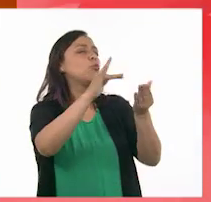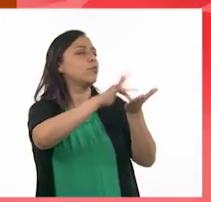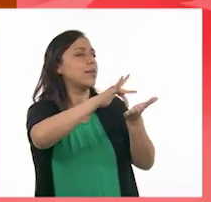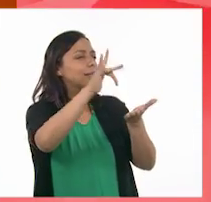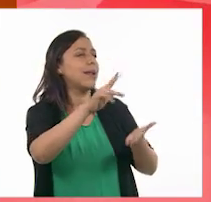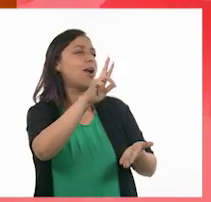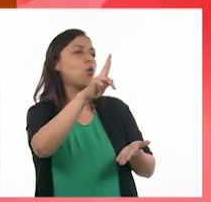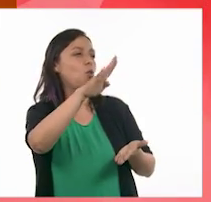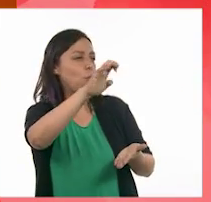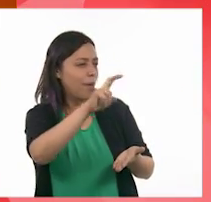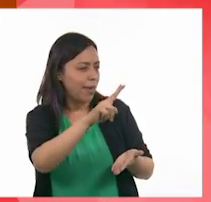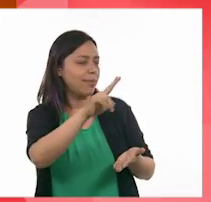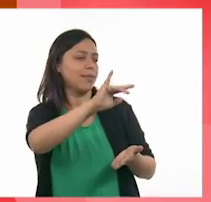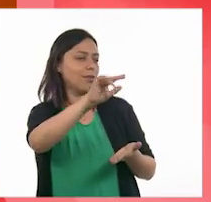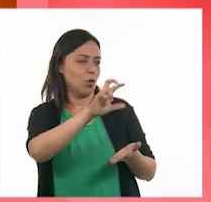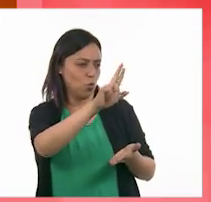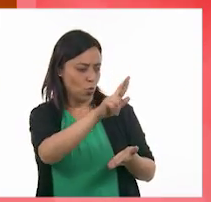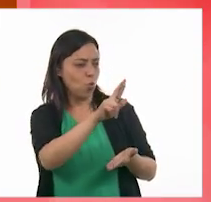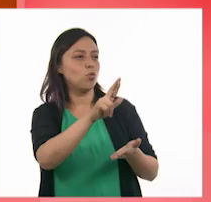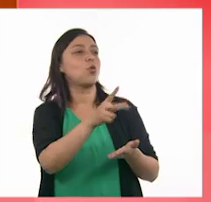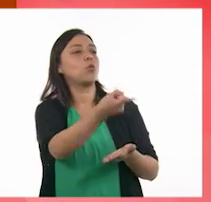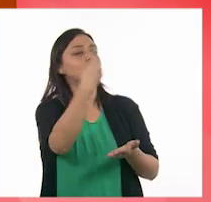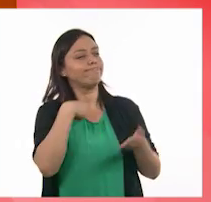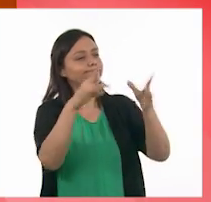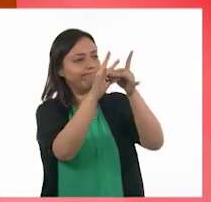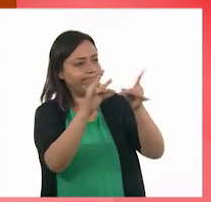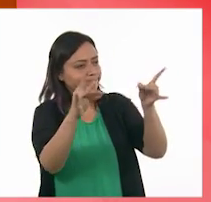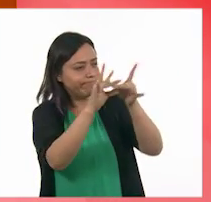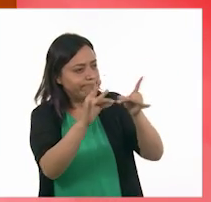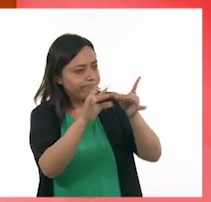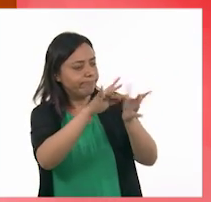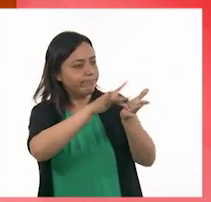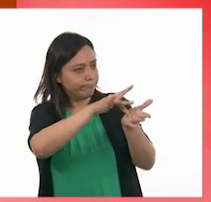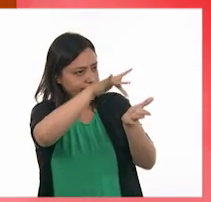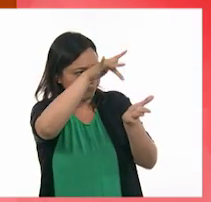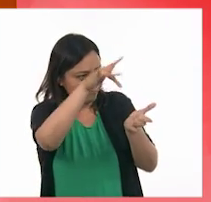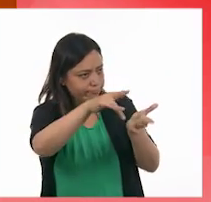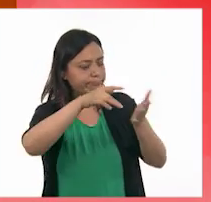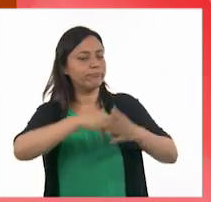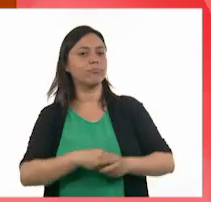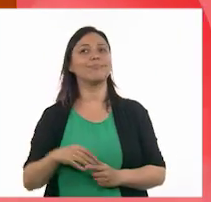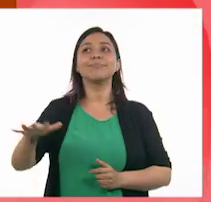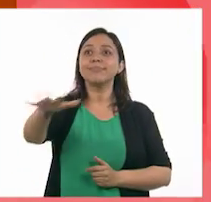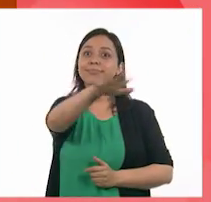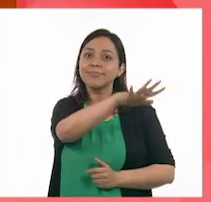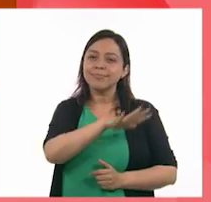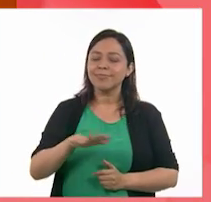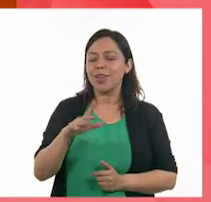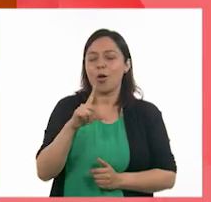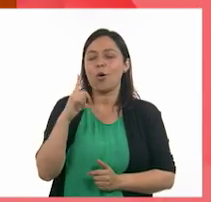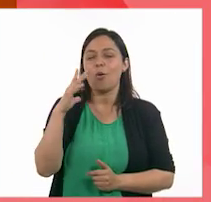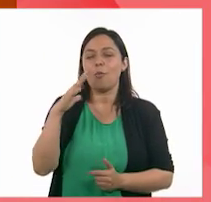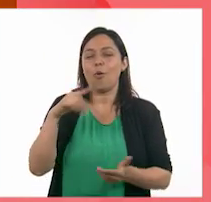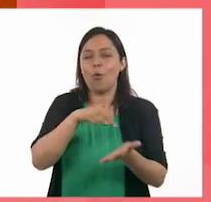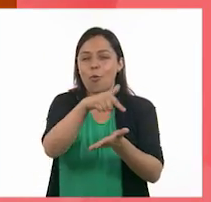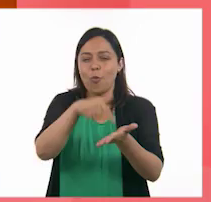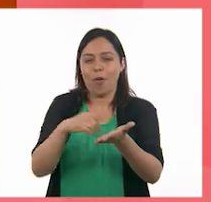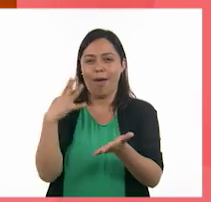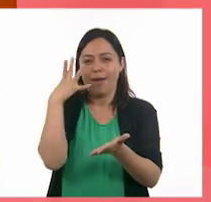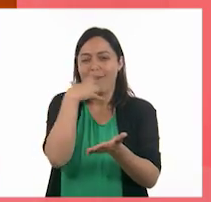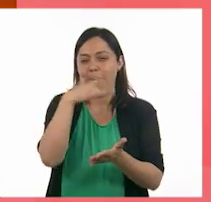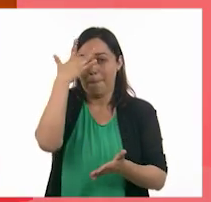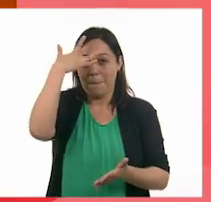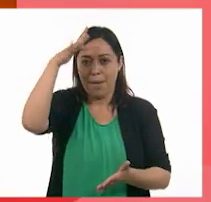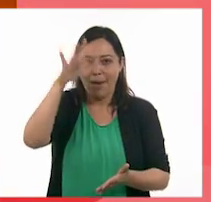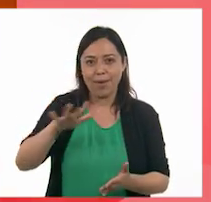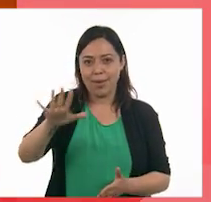agradecemos muchísimo el que nos haya platicado de este lugar mágico que es la chinesca, y